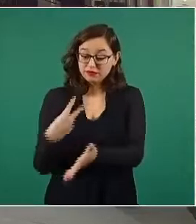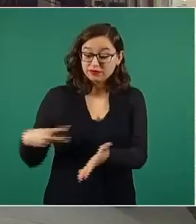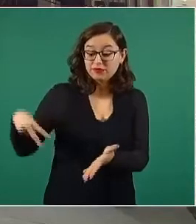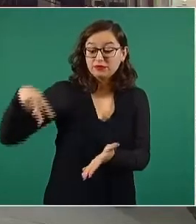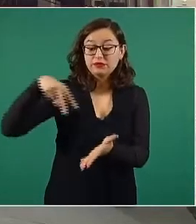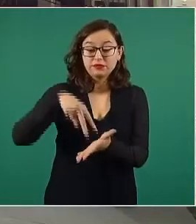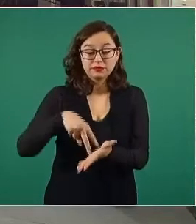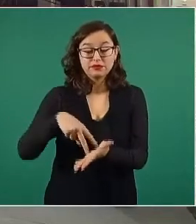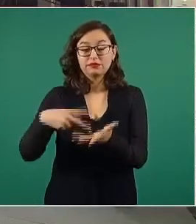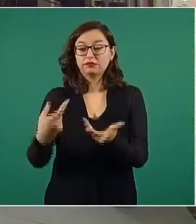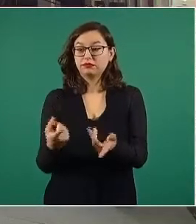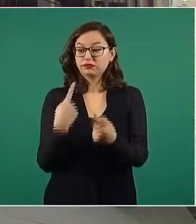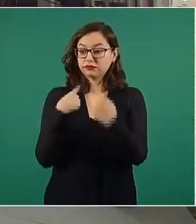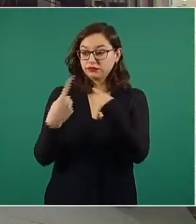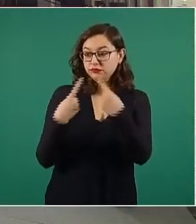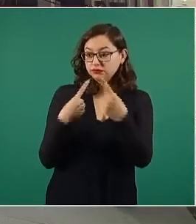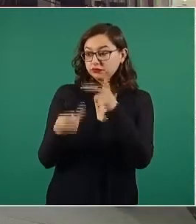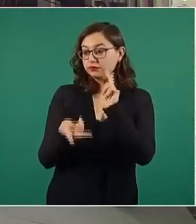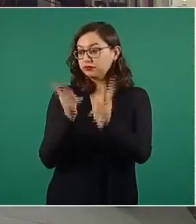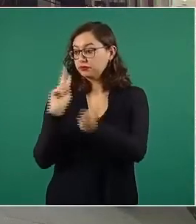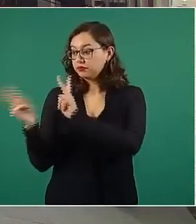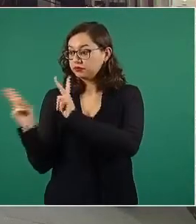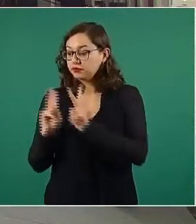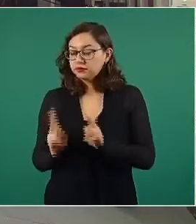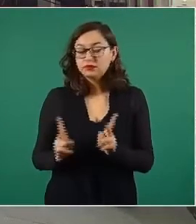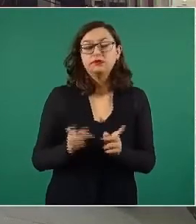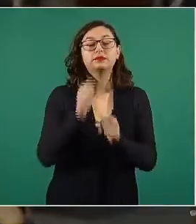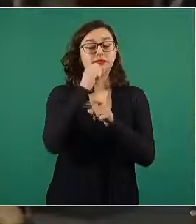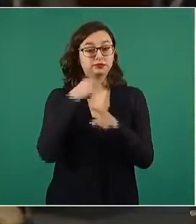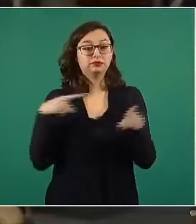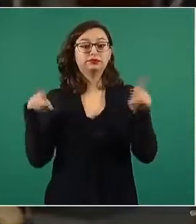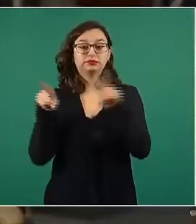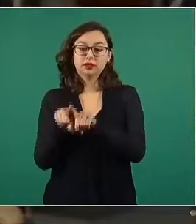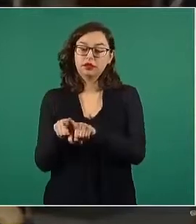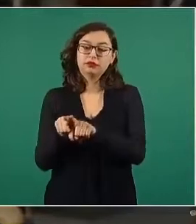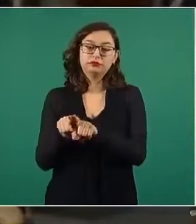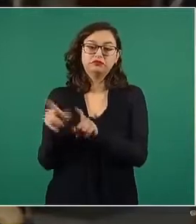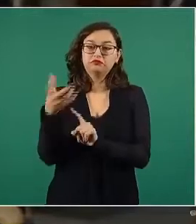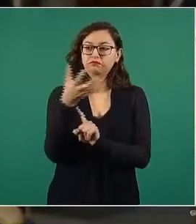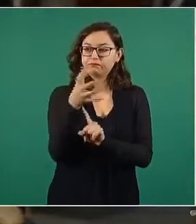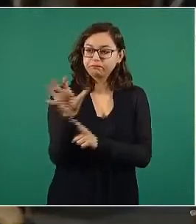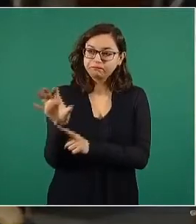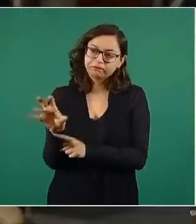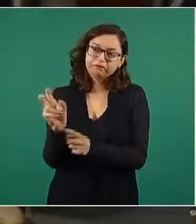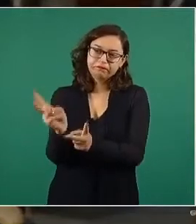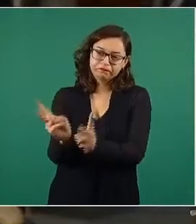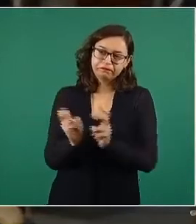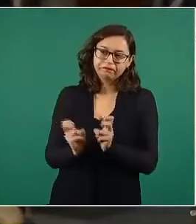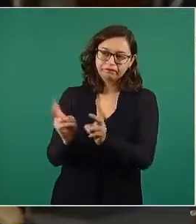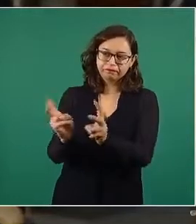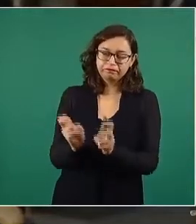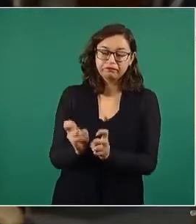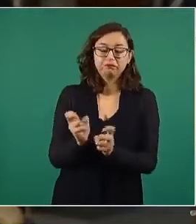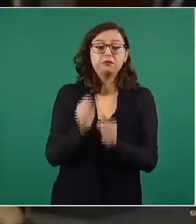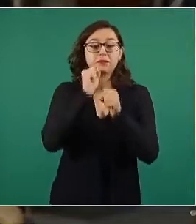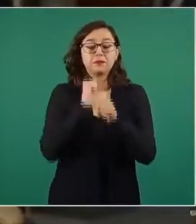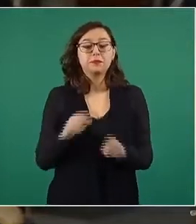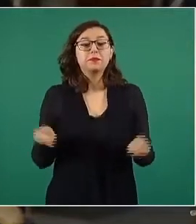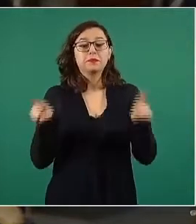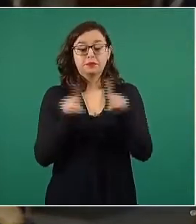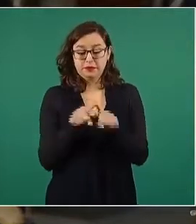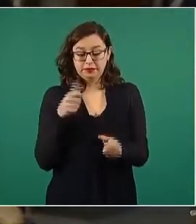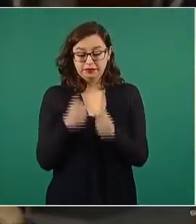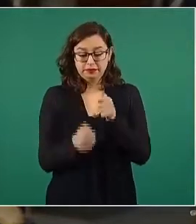primer círculo político, pero también con todos sus familiares. Además están copias de los mensajes SMS